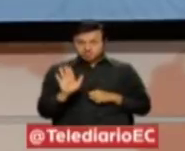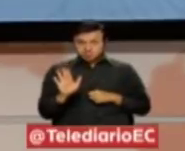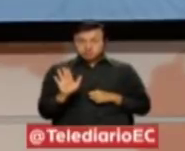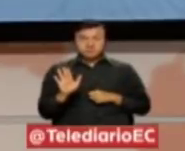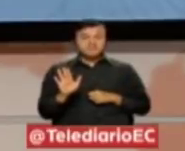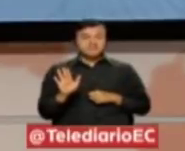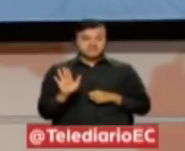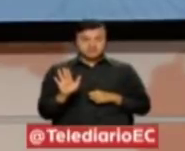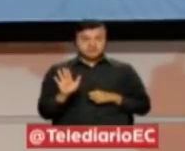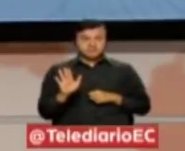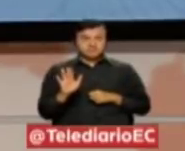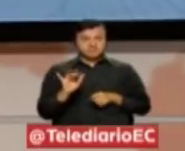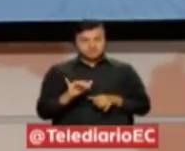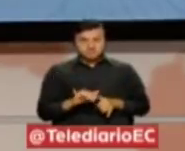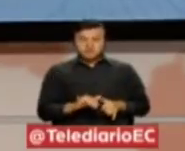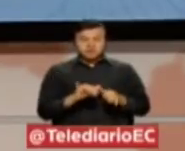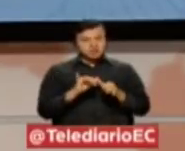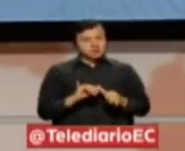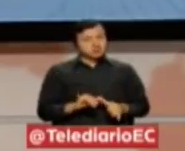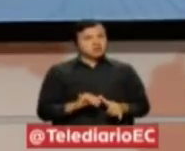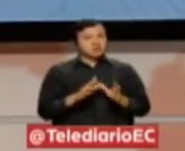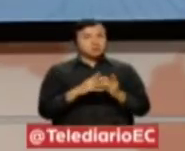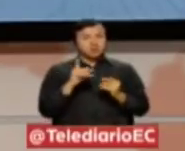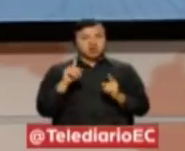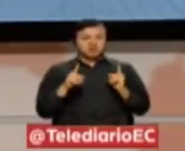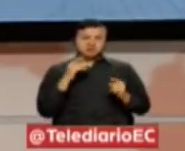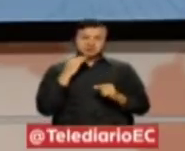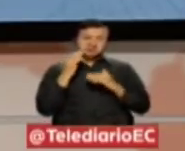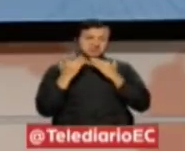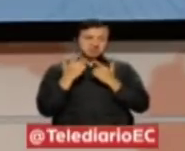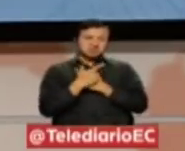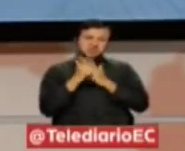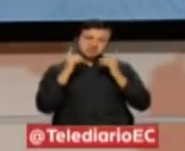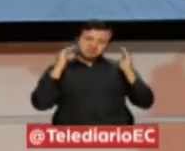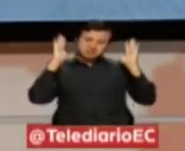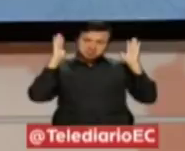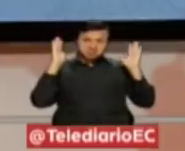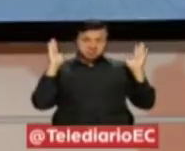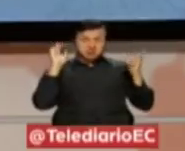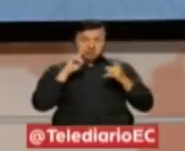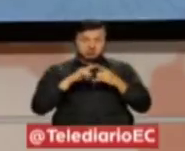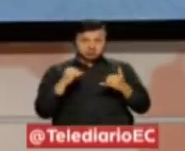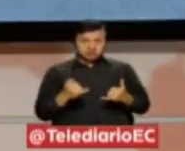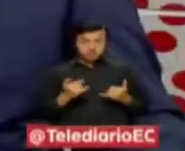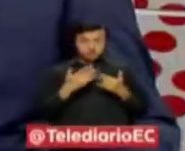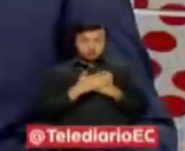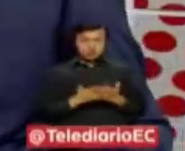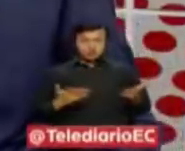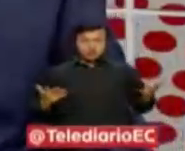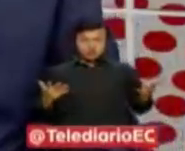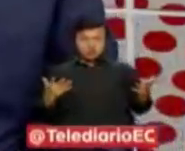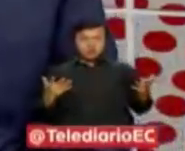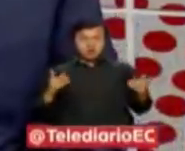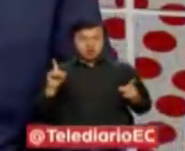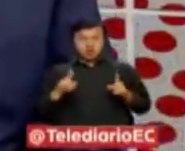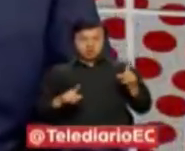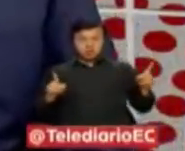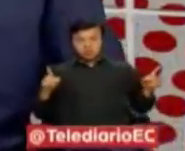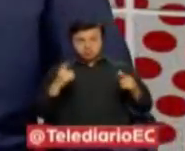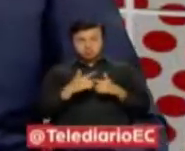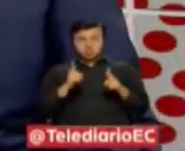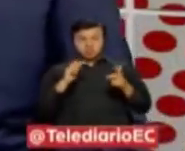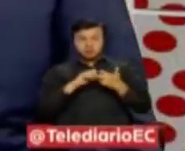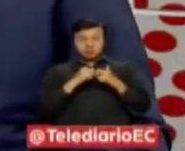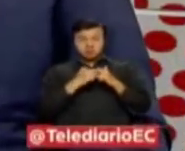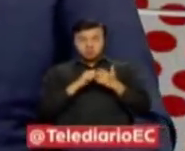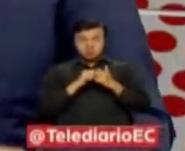que persiste todavía un nivel de impunidad que viene a ser ya intolerable a estas alturas. Ahora, sin embargo, la impunidad ha sido un